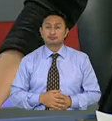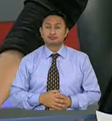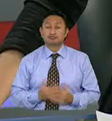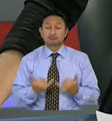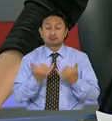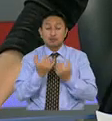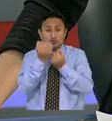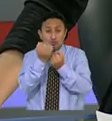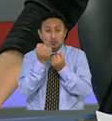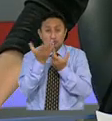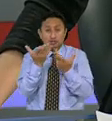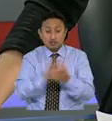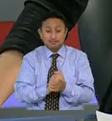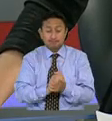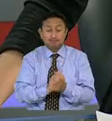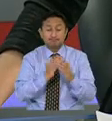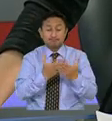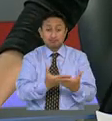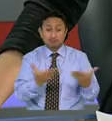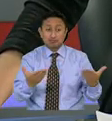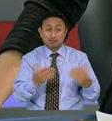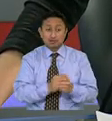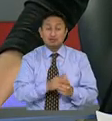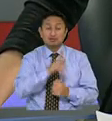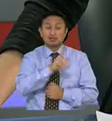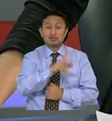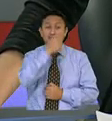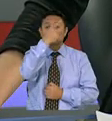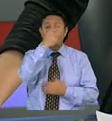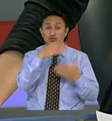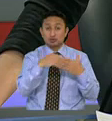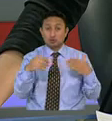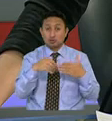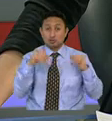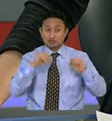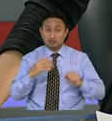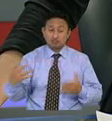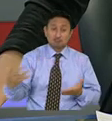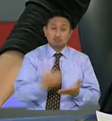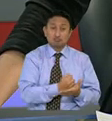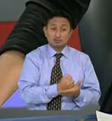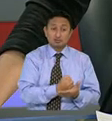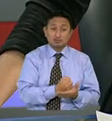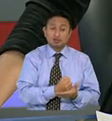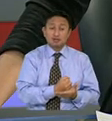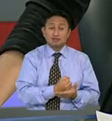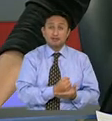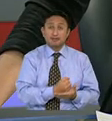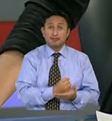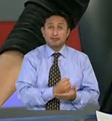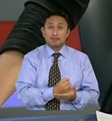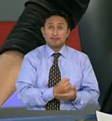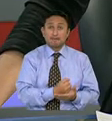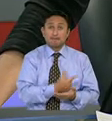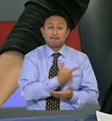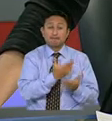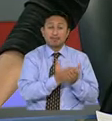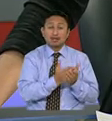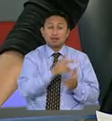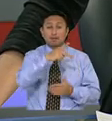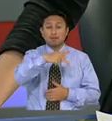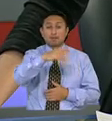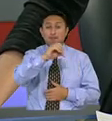Ahora les contamos que mercancía valorada en 3 millones de dólares fue retenida en la terminal portuaria de Aguas Profundas